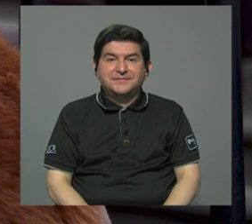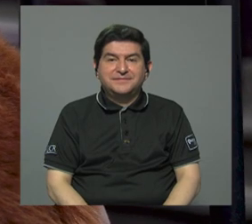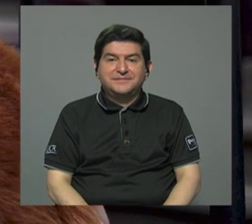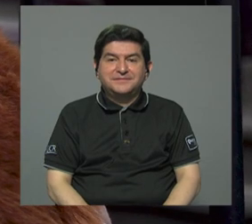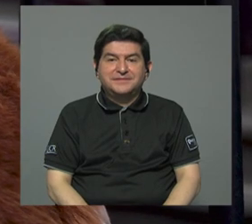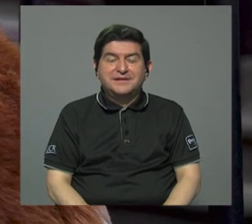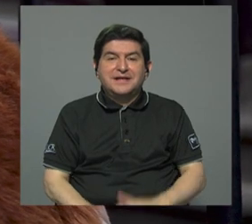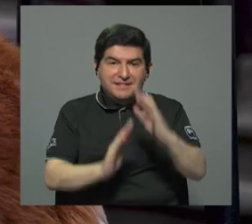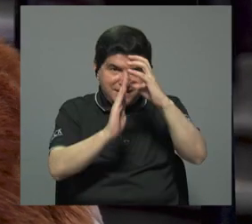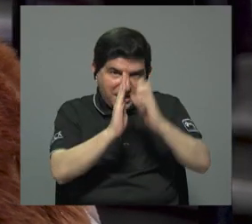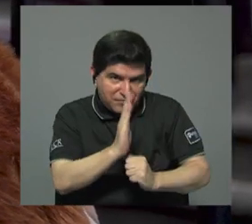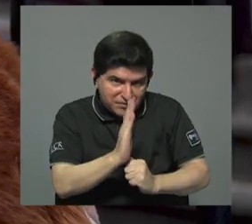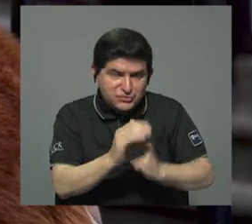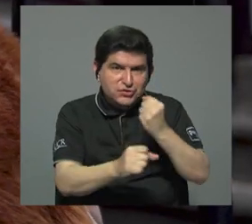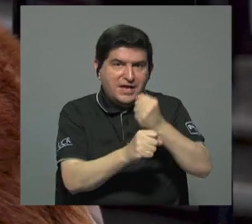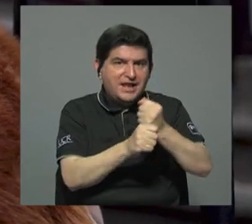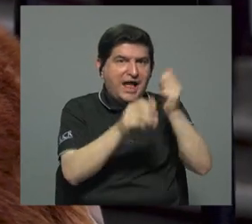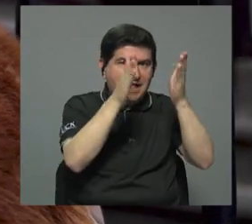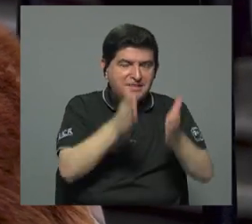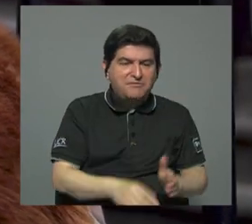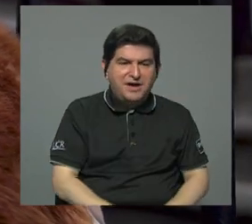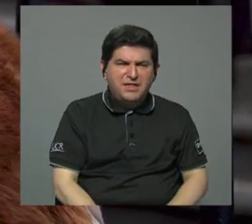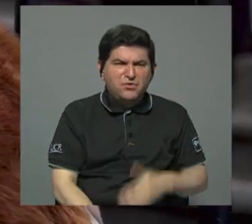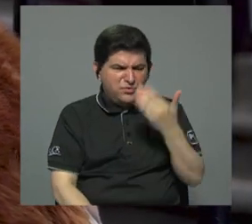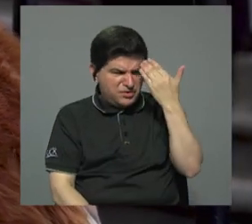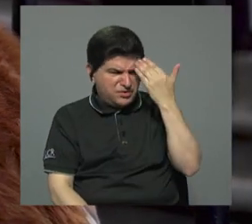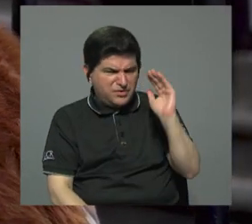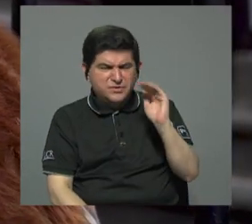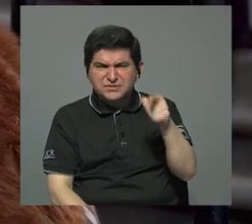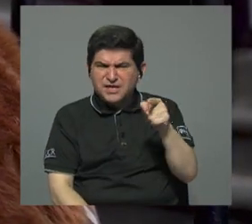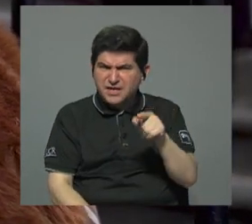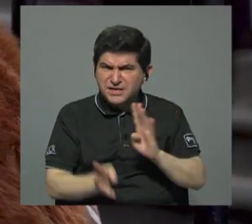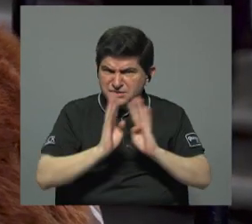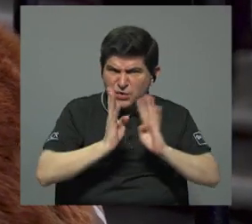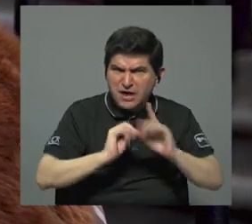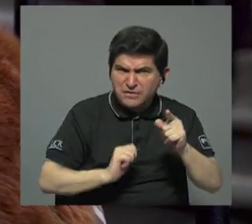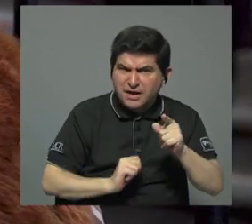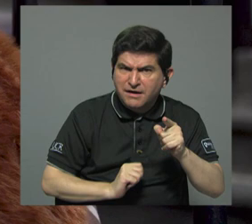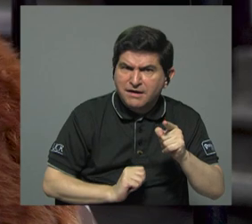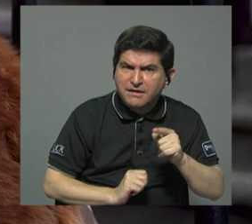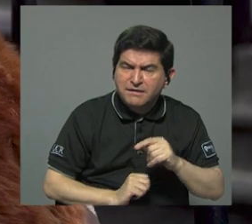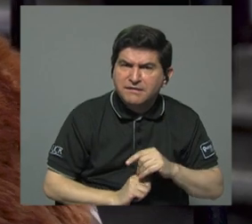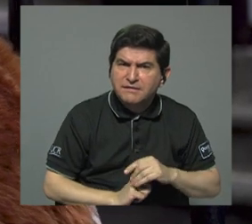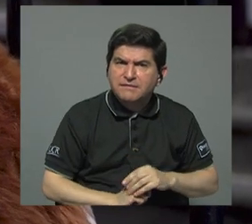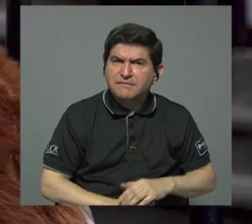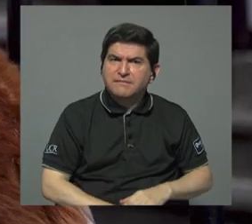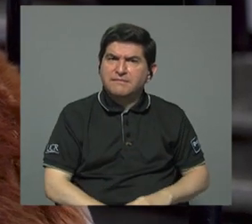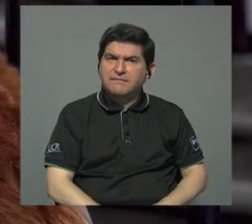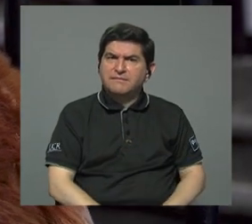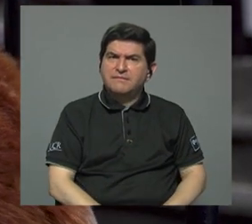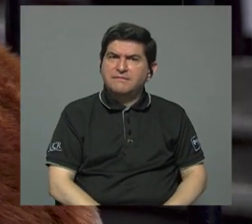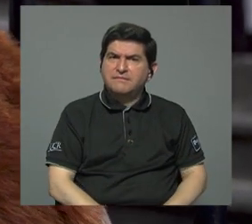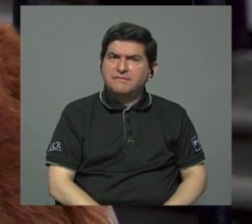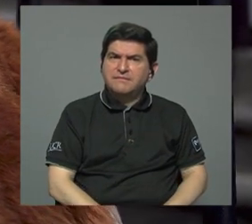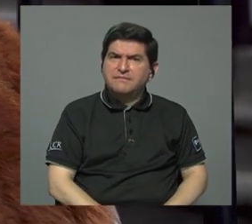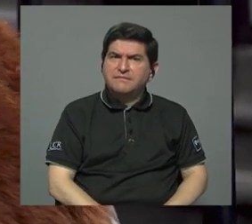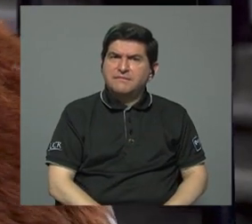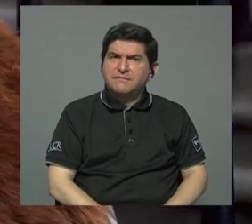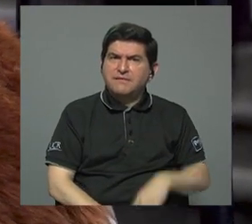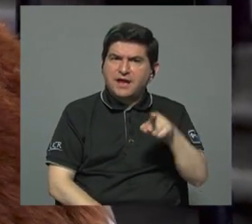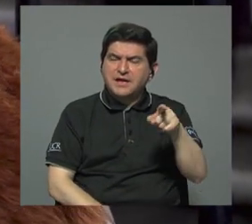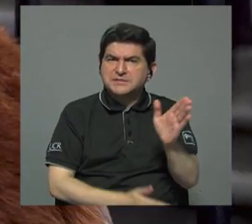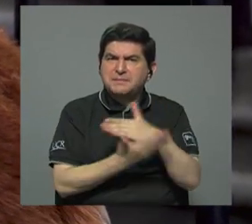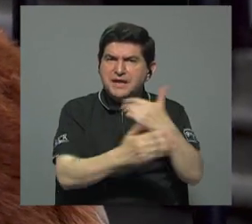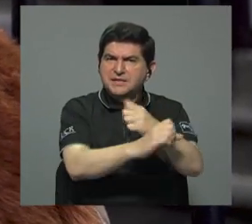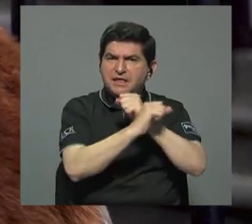le deducen a los trabajadores, no sé si es a eso que se refiere, ¿verdad? Es para el